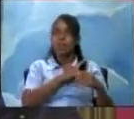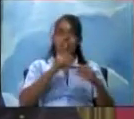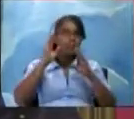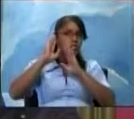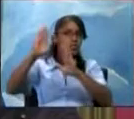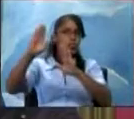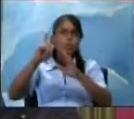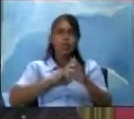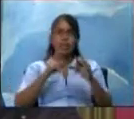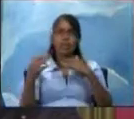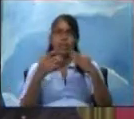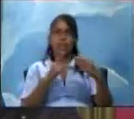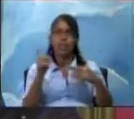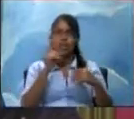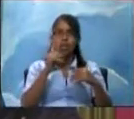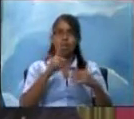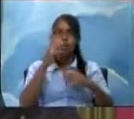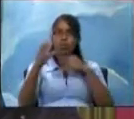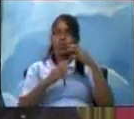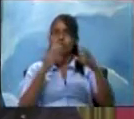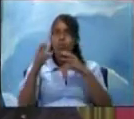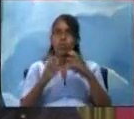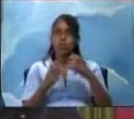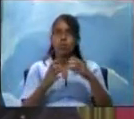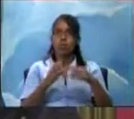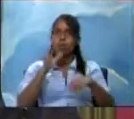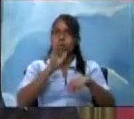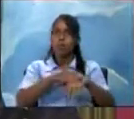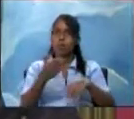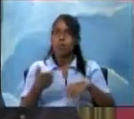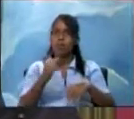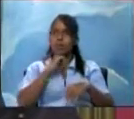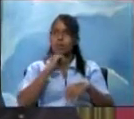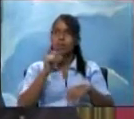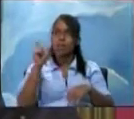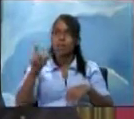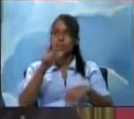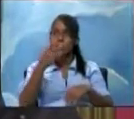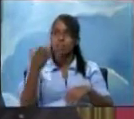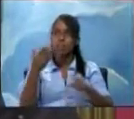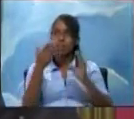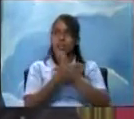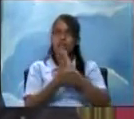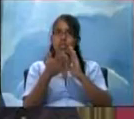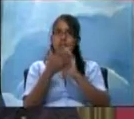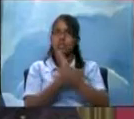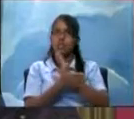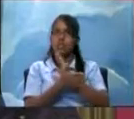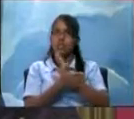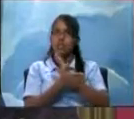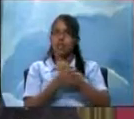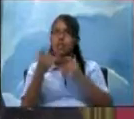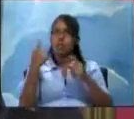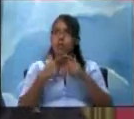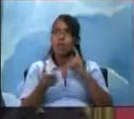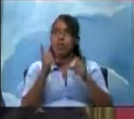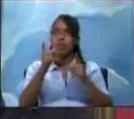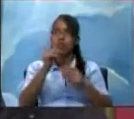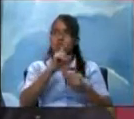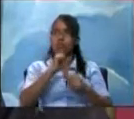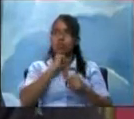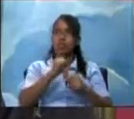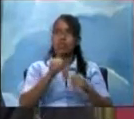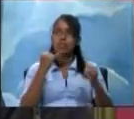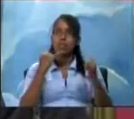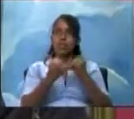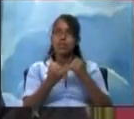y de rumores de guerras, no os turbéis, porque es necesario que suceda así, pero aún no